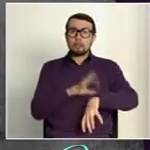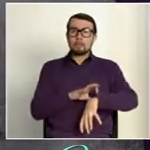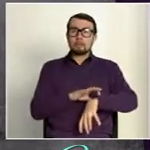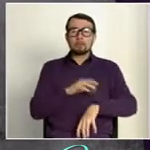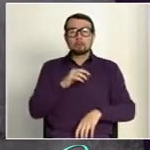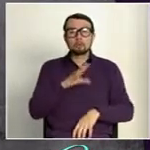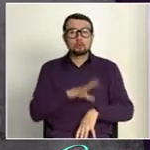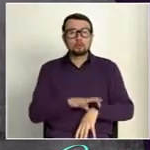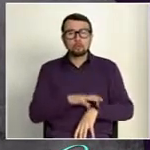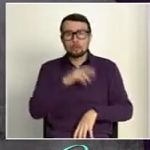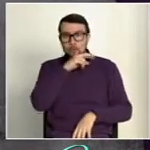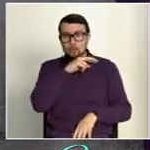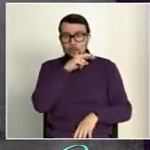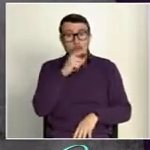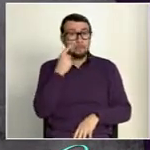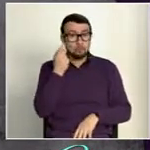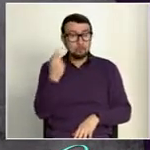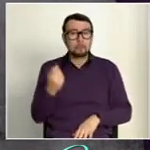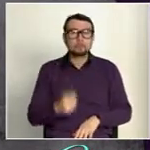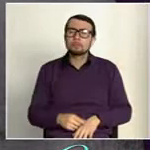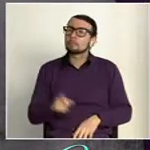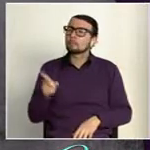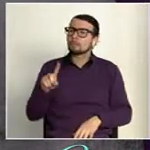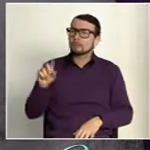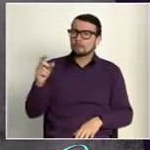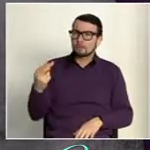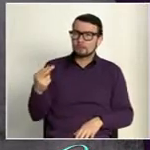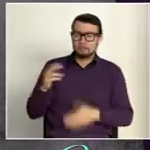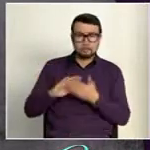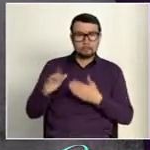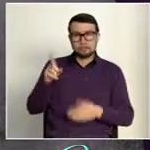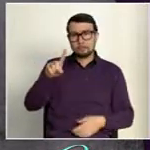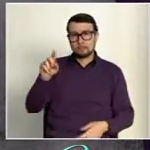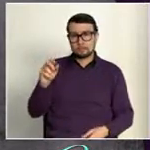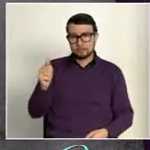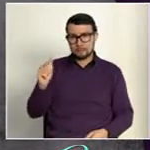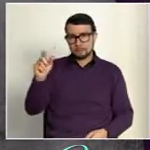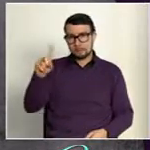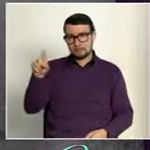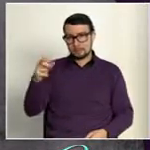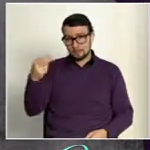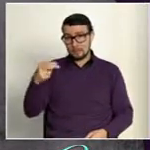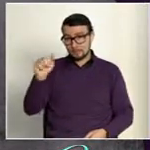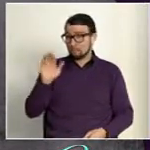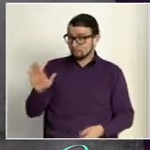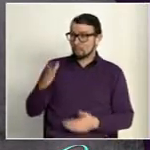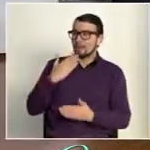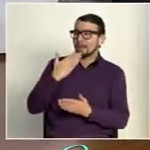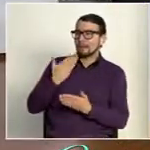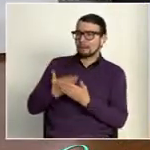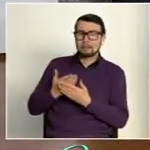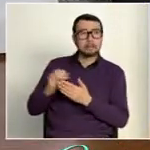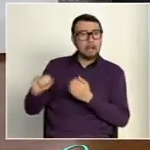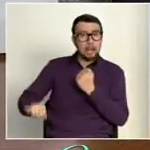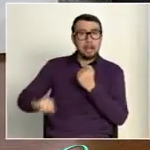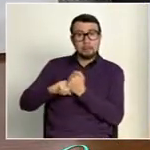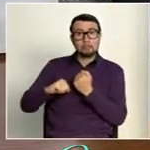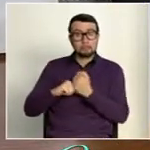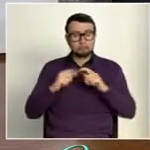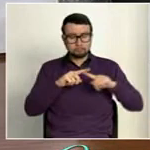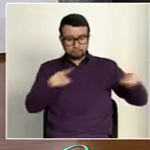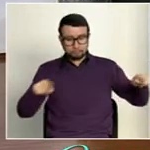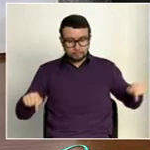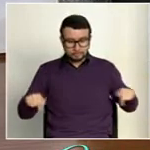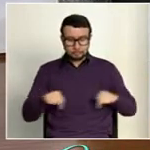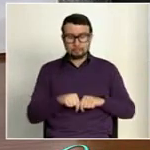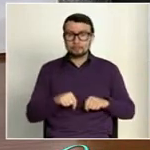quiero agradecerle a Sasha Milenkovic estar con nosotros y apoyarnos en nuestros consultorios. Es la persona que